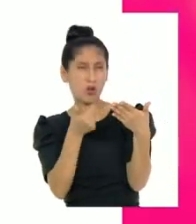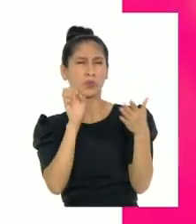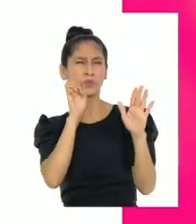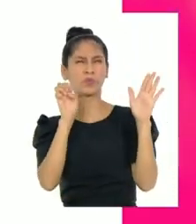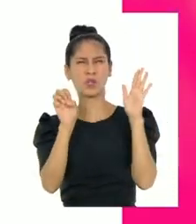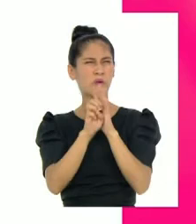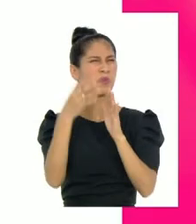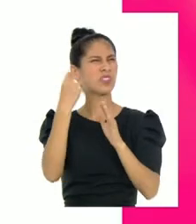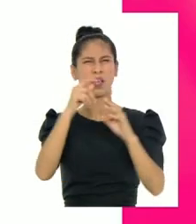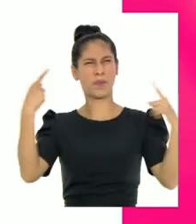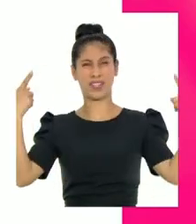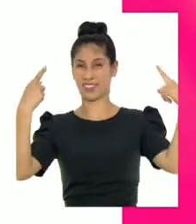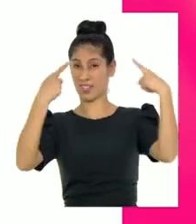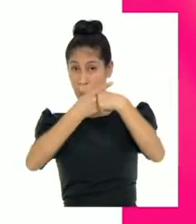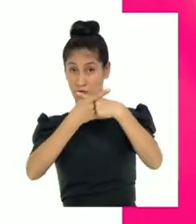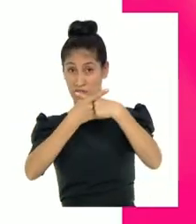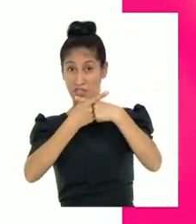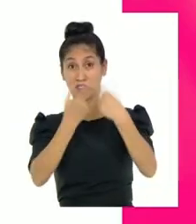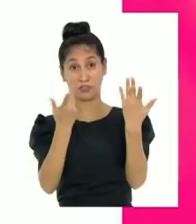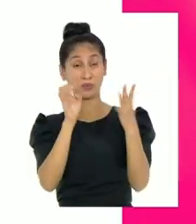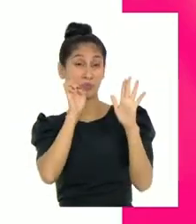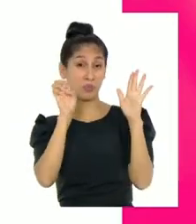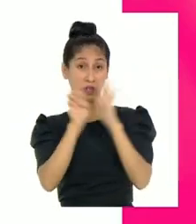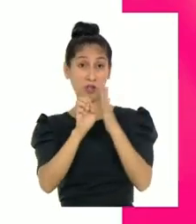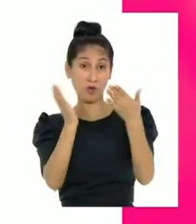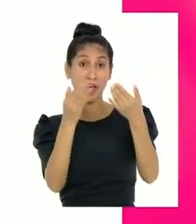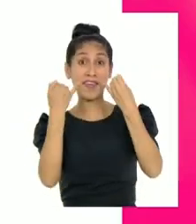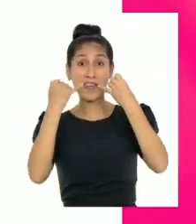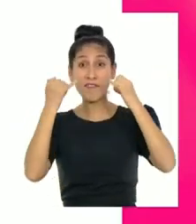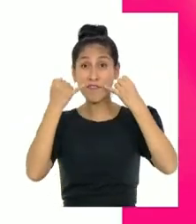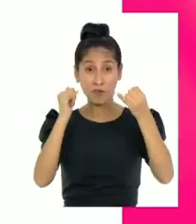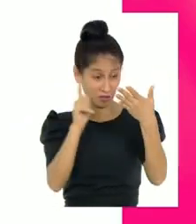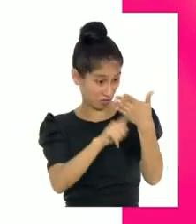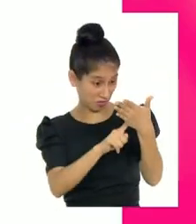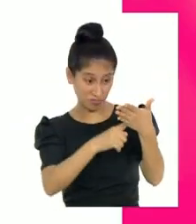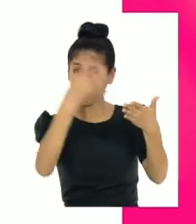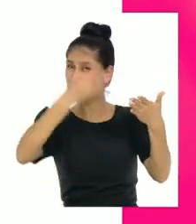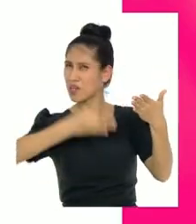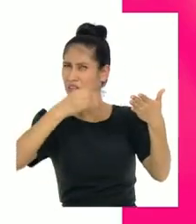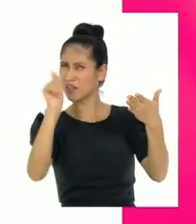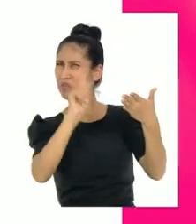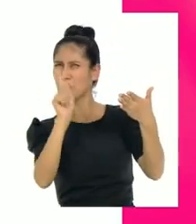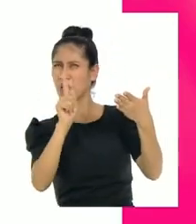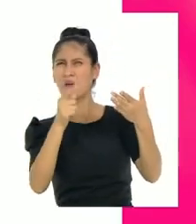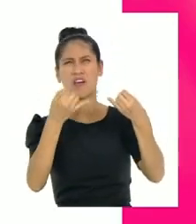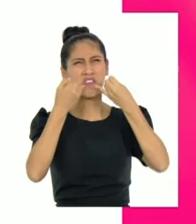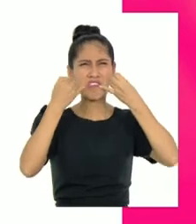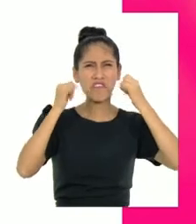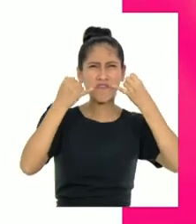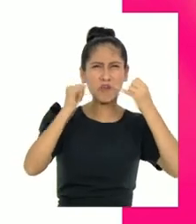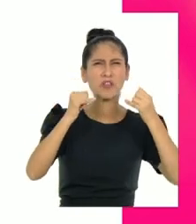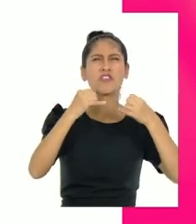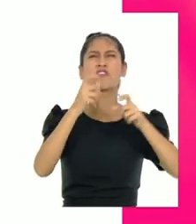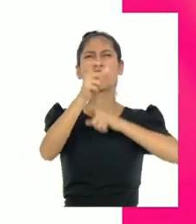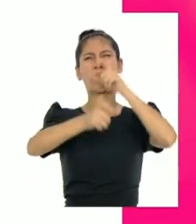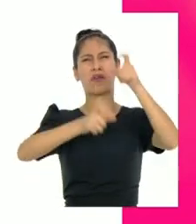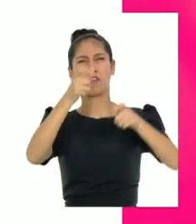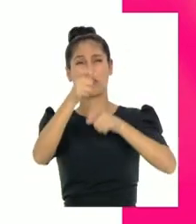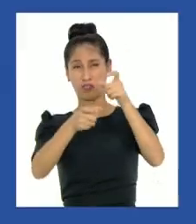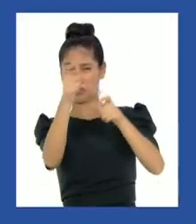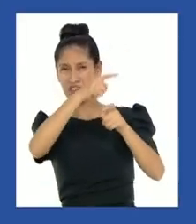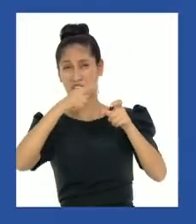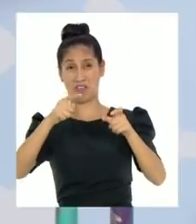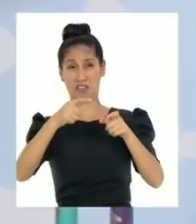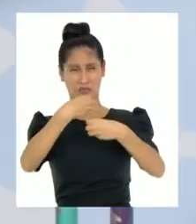contradictorias, basadas en fuentes inexistentes o en falsos científicos, o en ataques personales que poco tienen que ver con el tema de fondo.